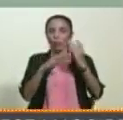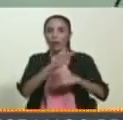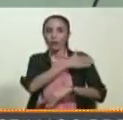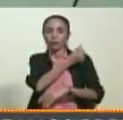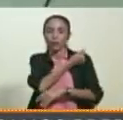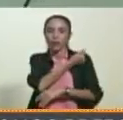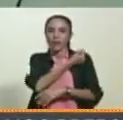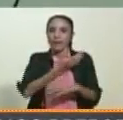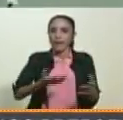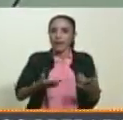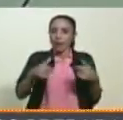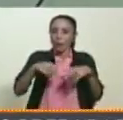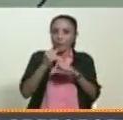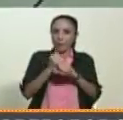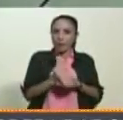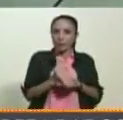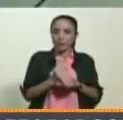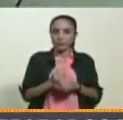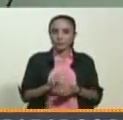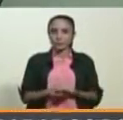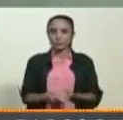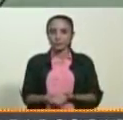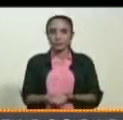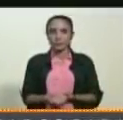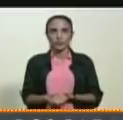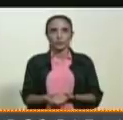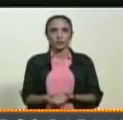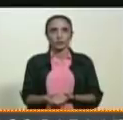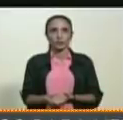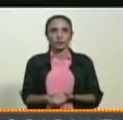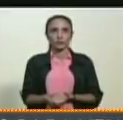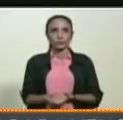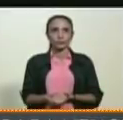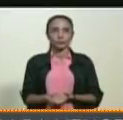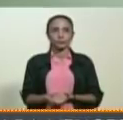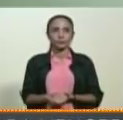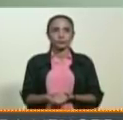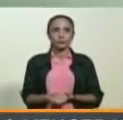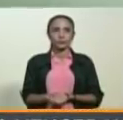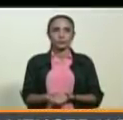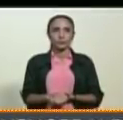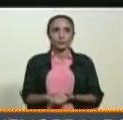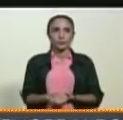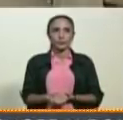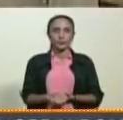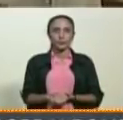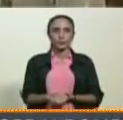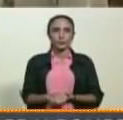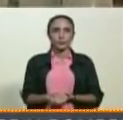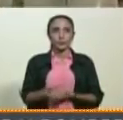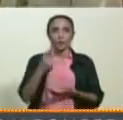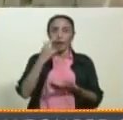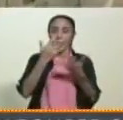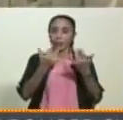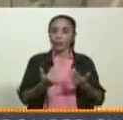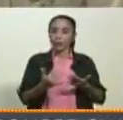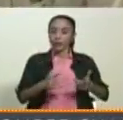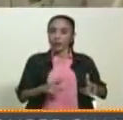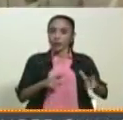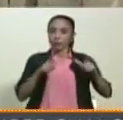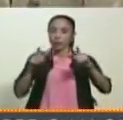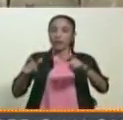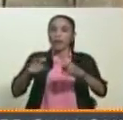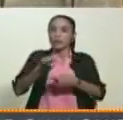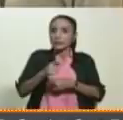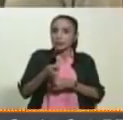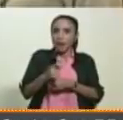lo esperaban, ¿verdad? Ni mucho menos al gobernador, ¿no? Le estamos entregando la llave.